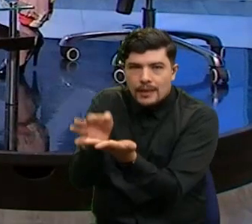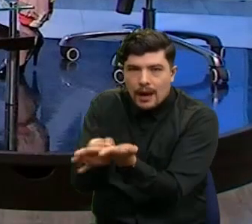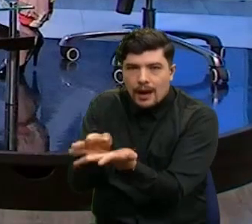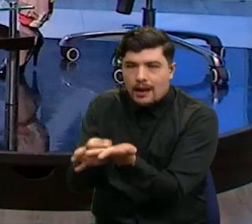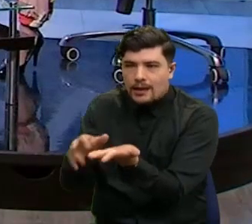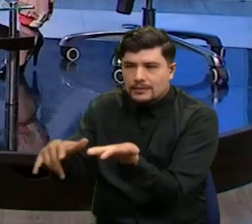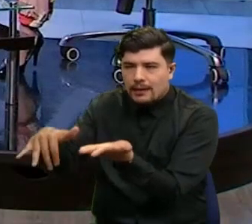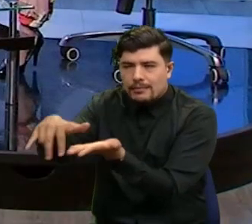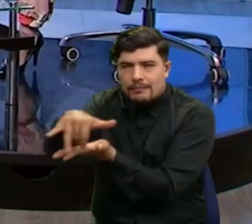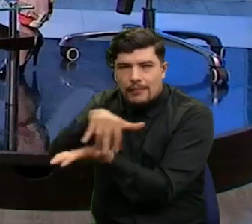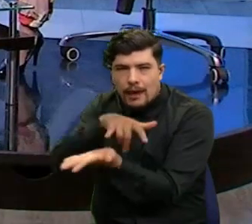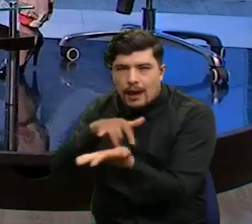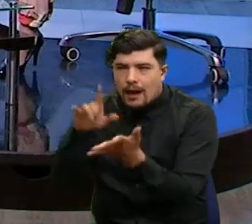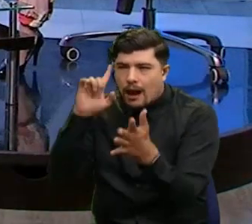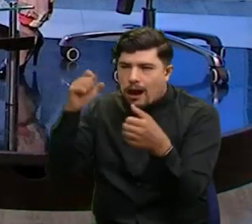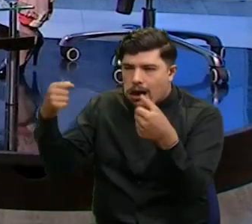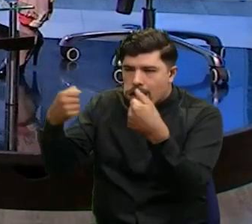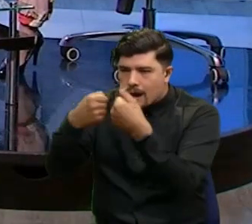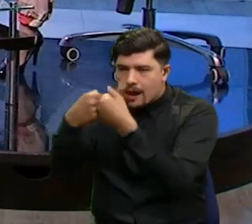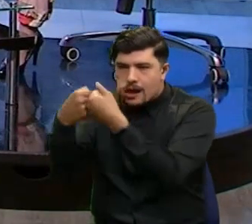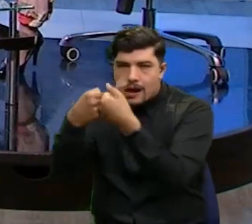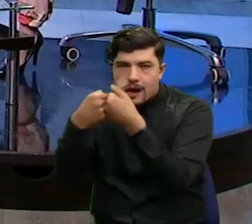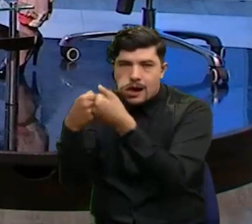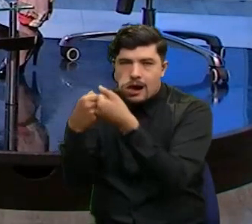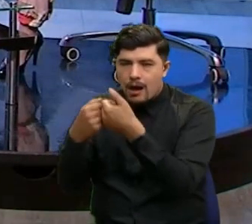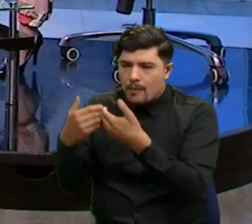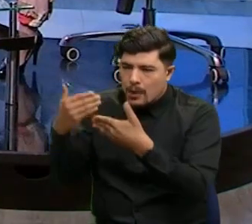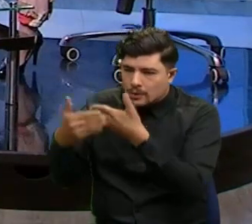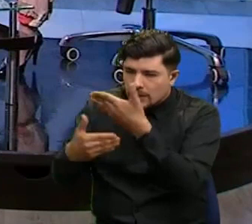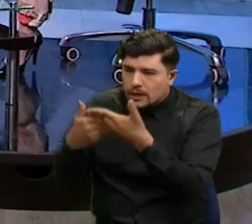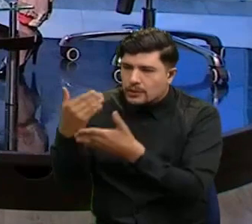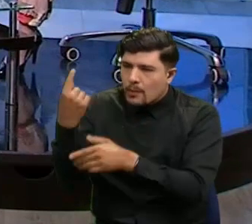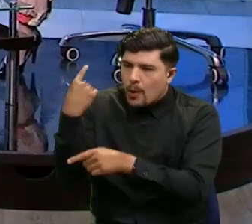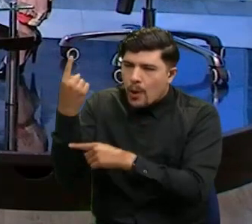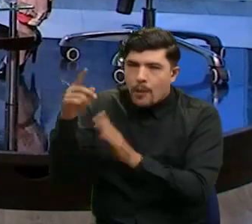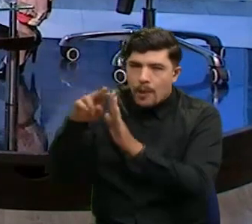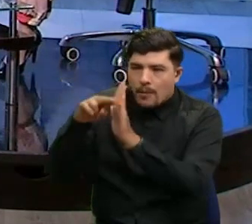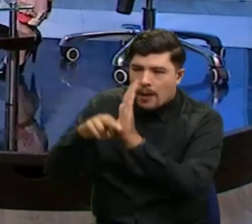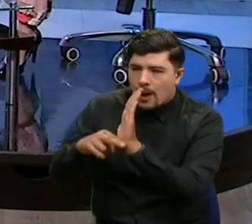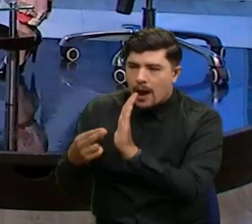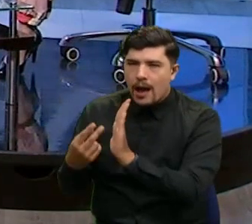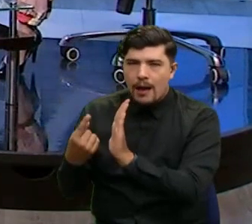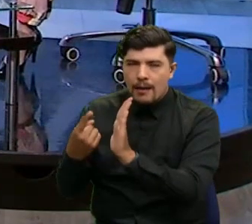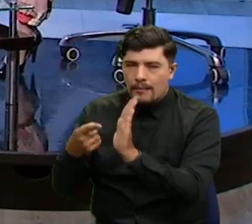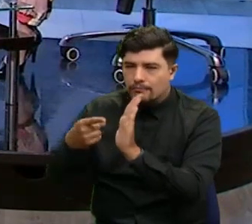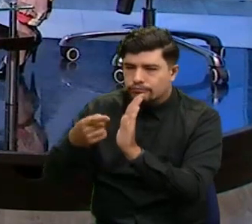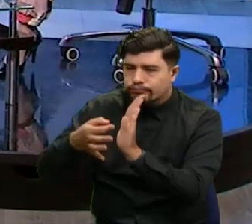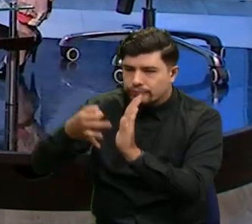de Santander a estos nuevos lineamientos o a estas nuevas políticas que allí se están consignando.